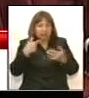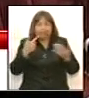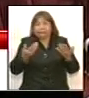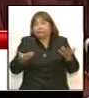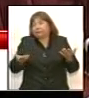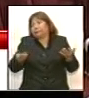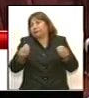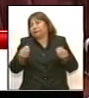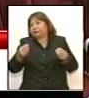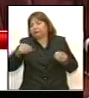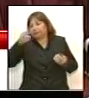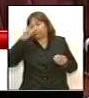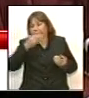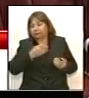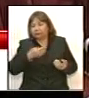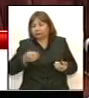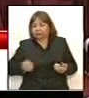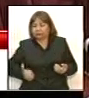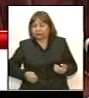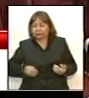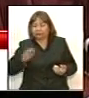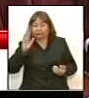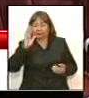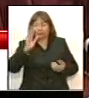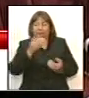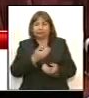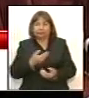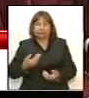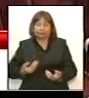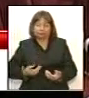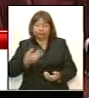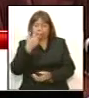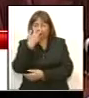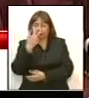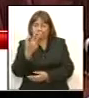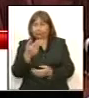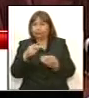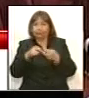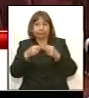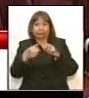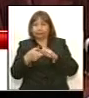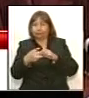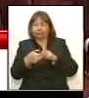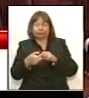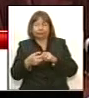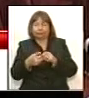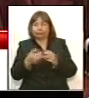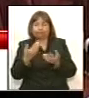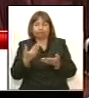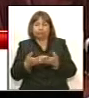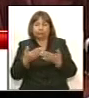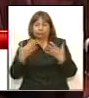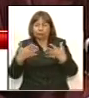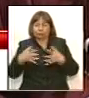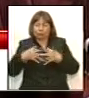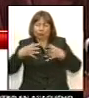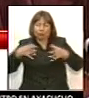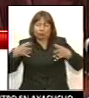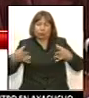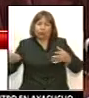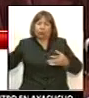el país, cómo el Estado de su sector está viendo, está enfocando este problema, este valor agregado,